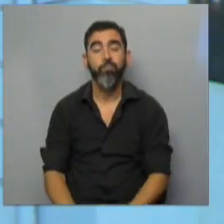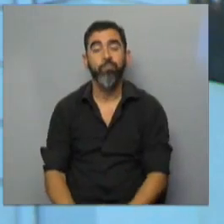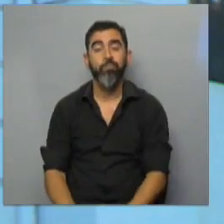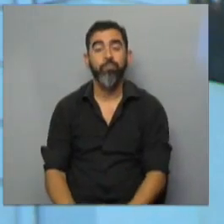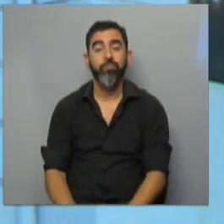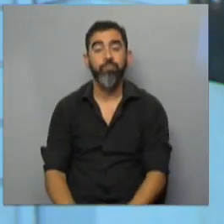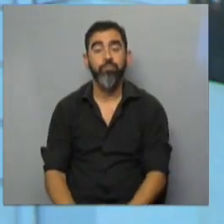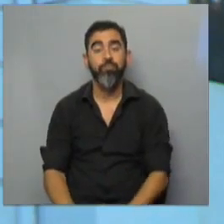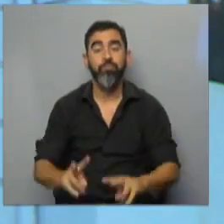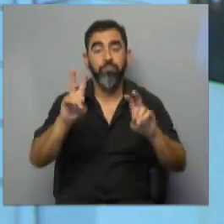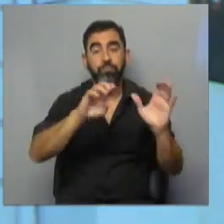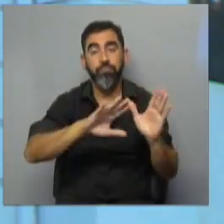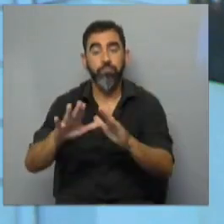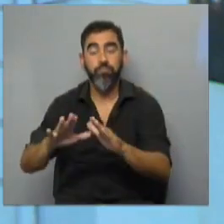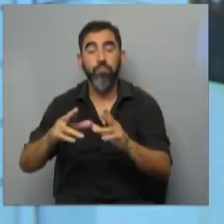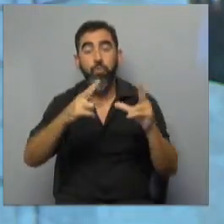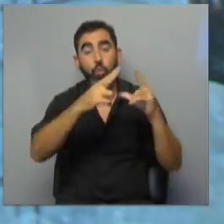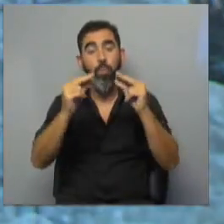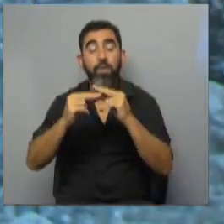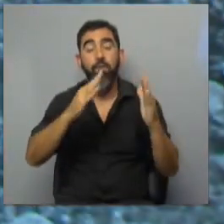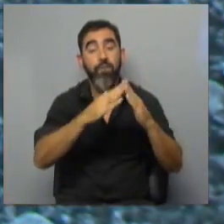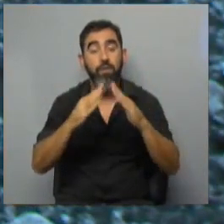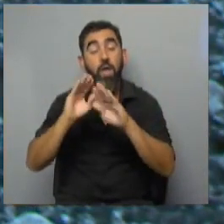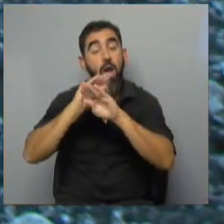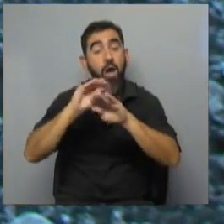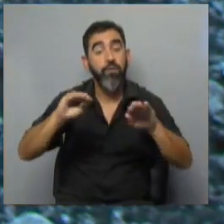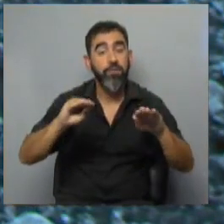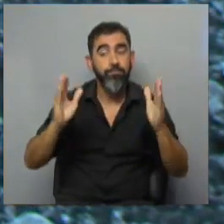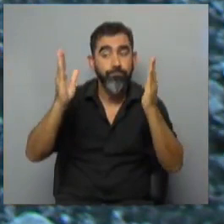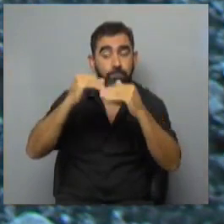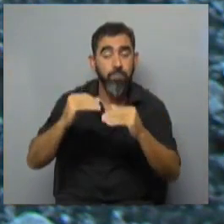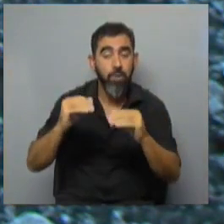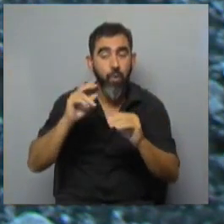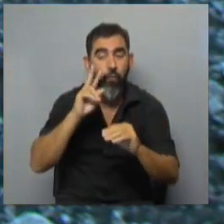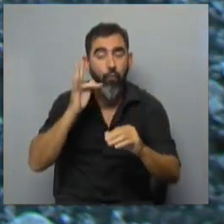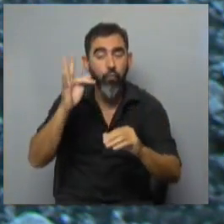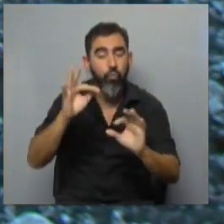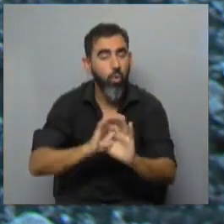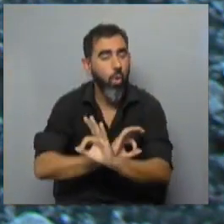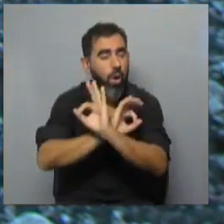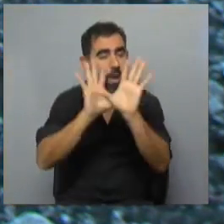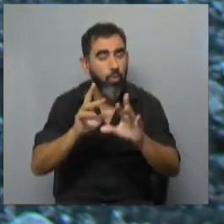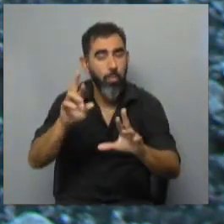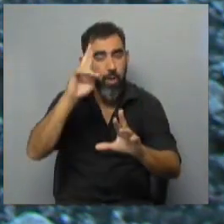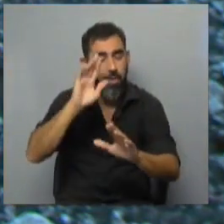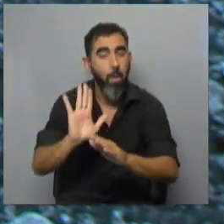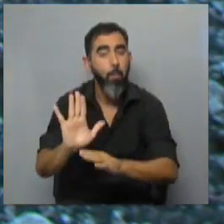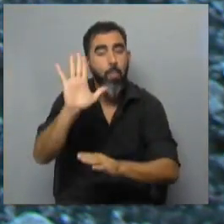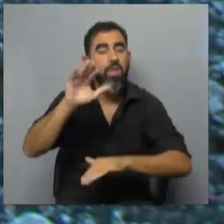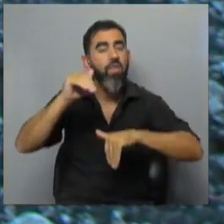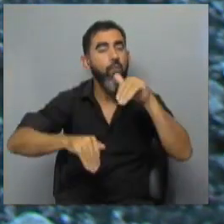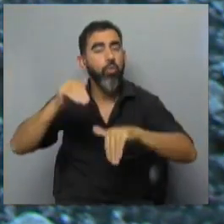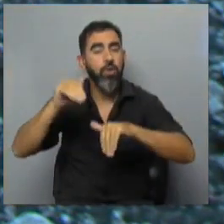vamos otros temas las cooperativas de vivienda advierten que no se avisora un horizonte claro para el cumplimiento de la promesa electoral